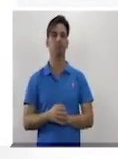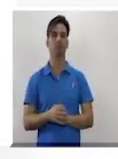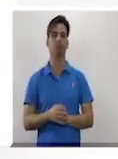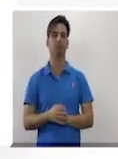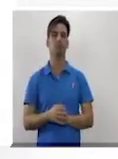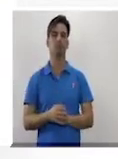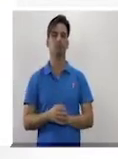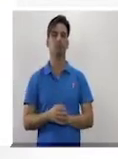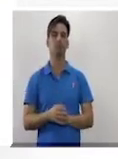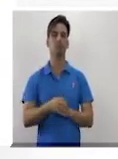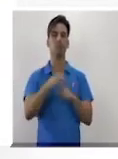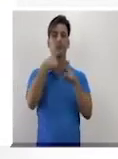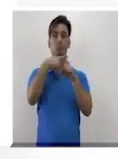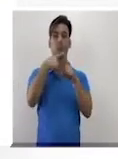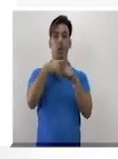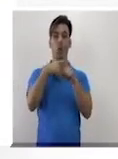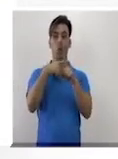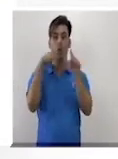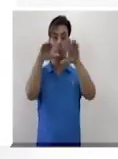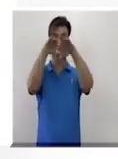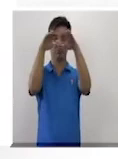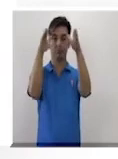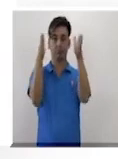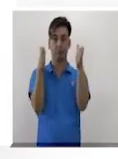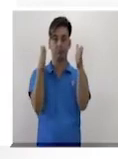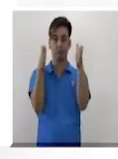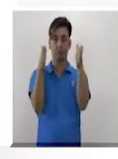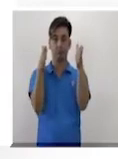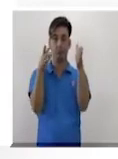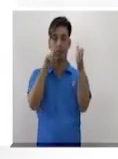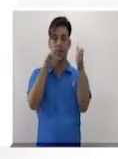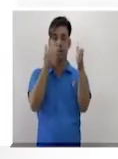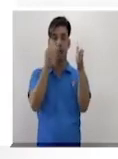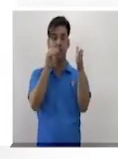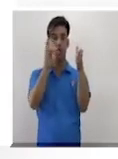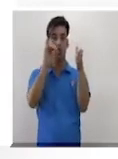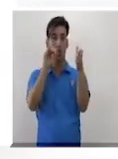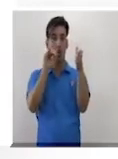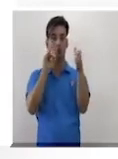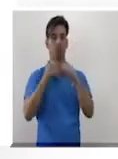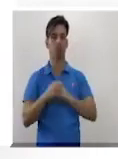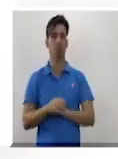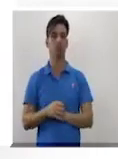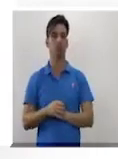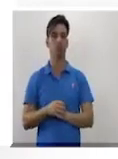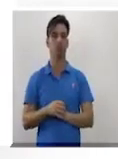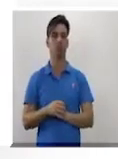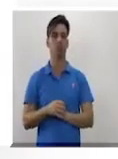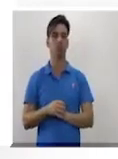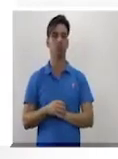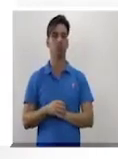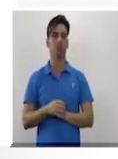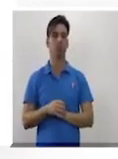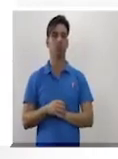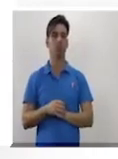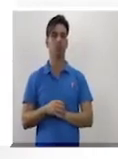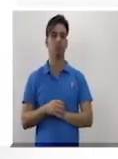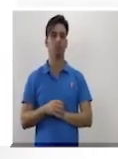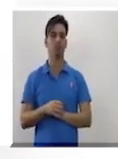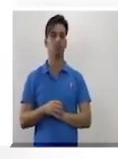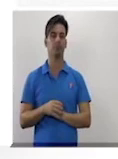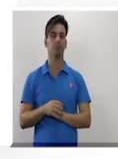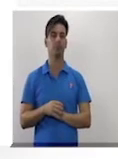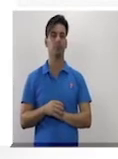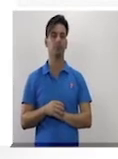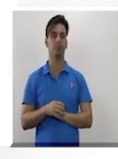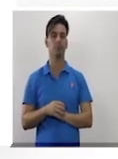del radio de la semiesfera, que fíjate bien que en tu figura coincide